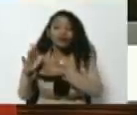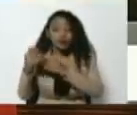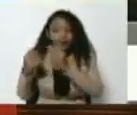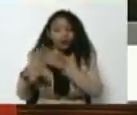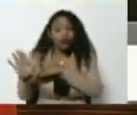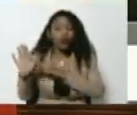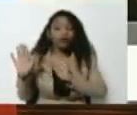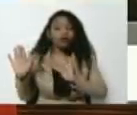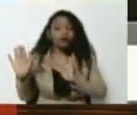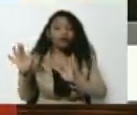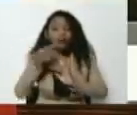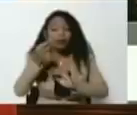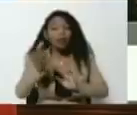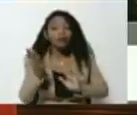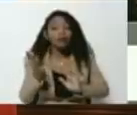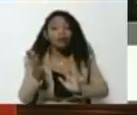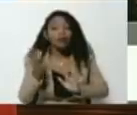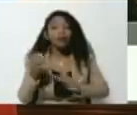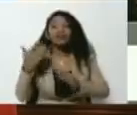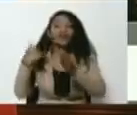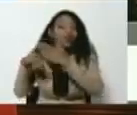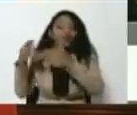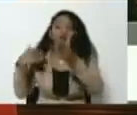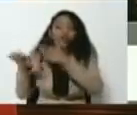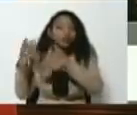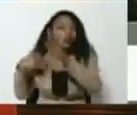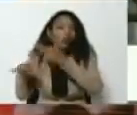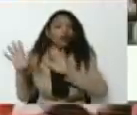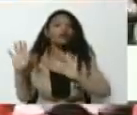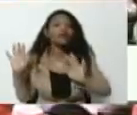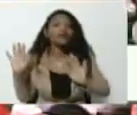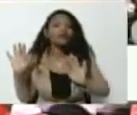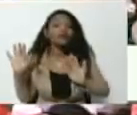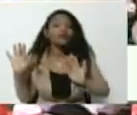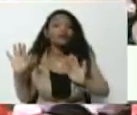¿verdad? ¡Se fue, se fue, se fue!